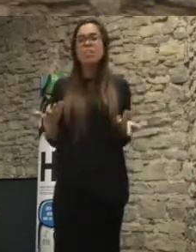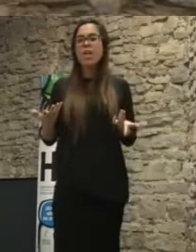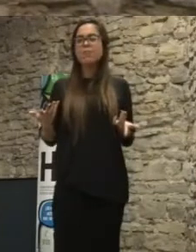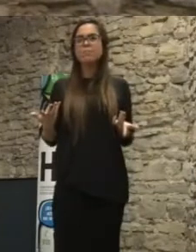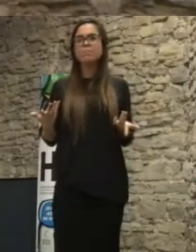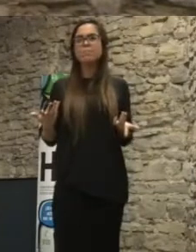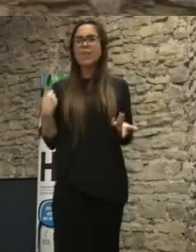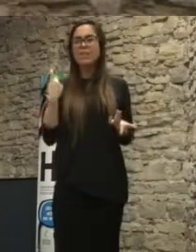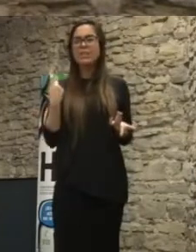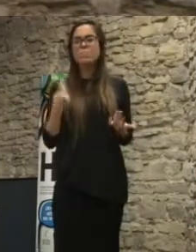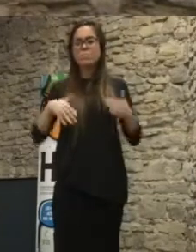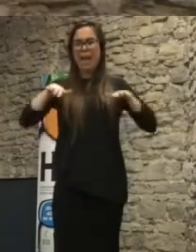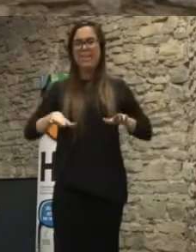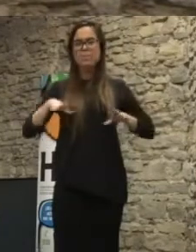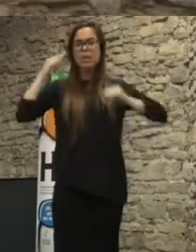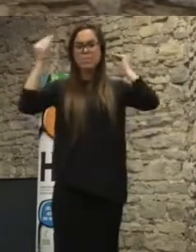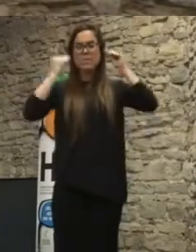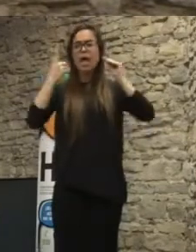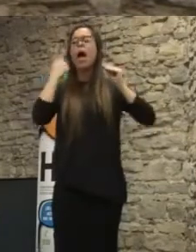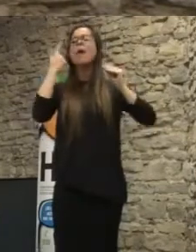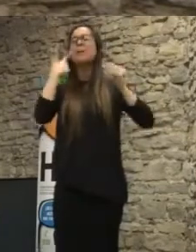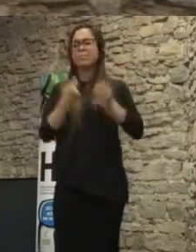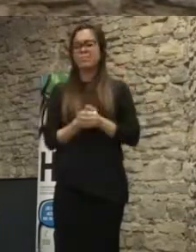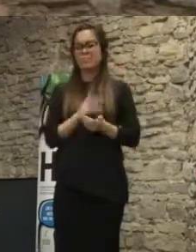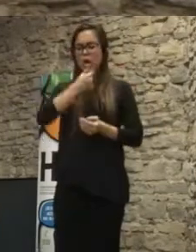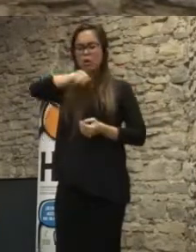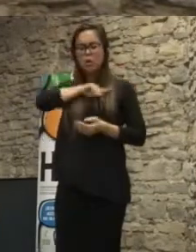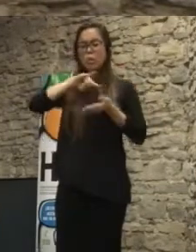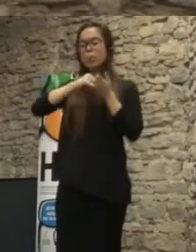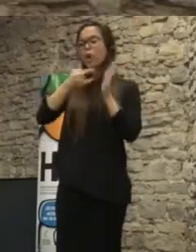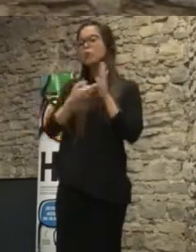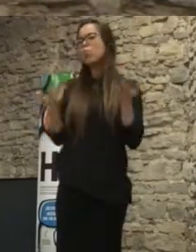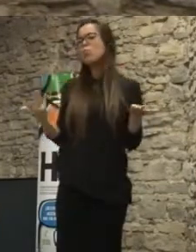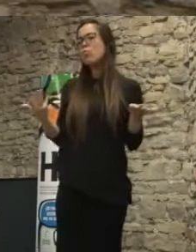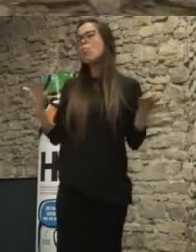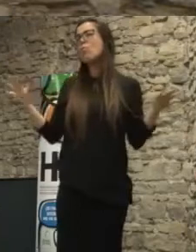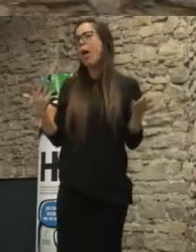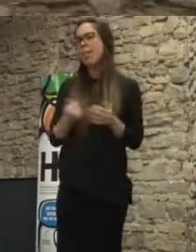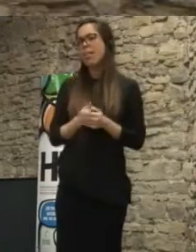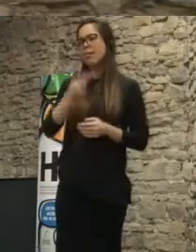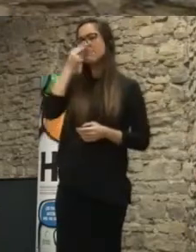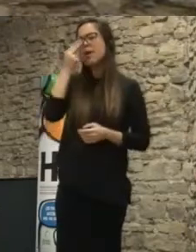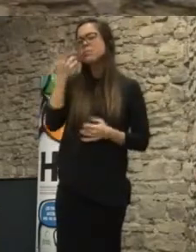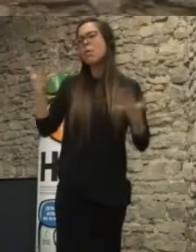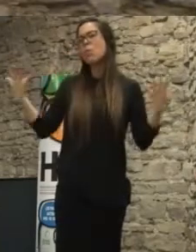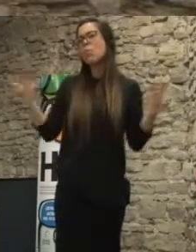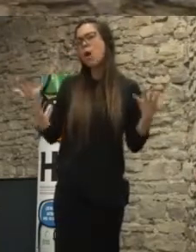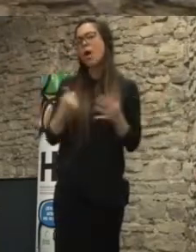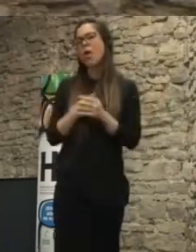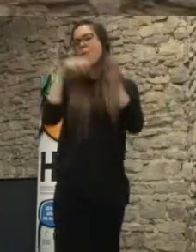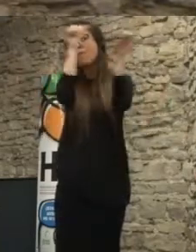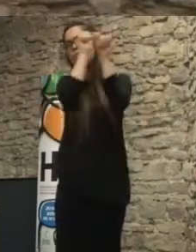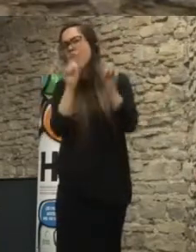parada importante y decir, bueno, ¿cuáles son esos proyectos, cuáles son esos intereses y cuáles serían las formas organizativas